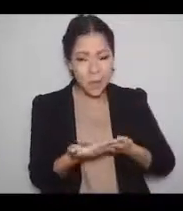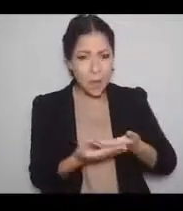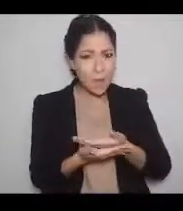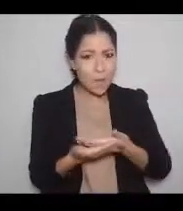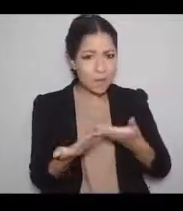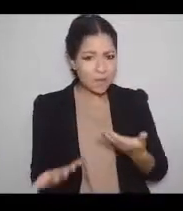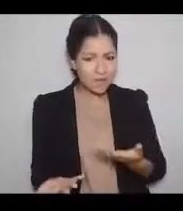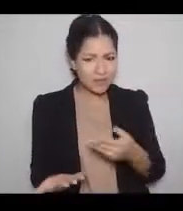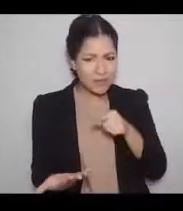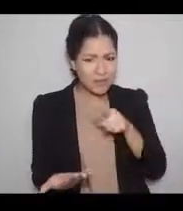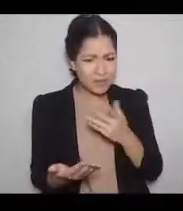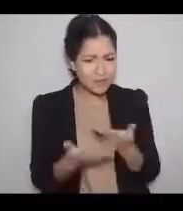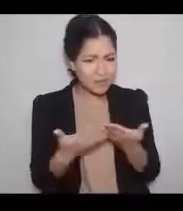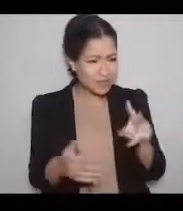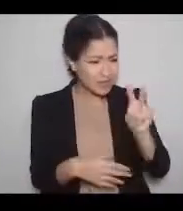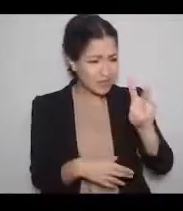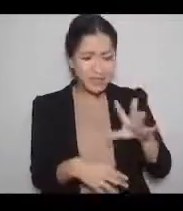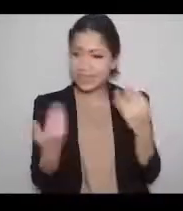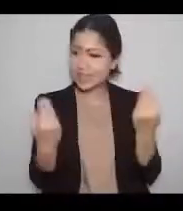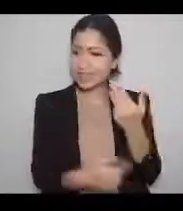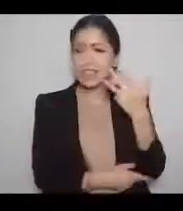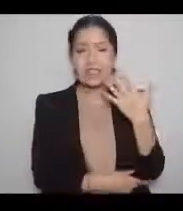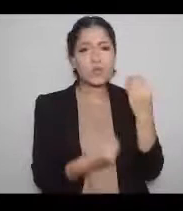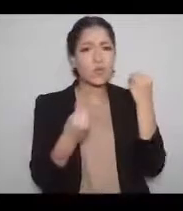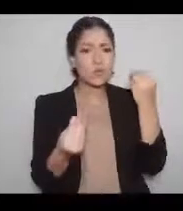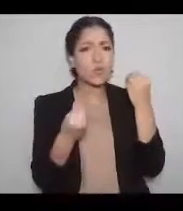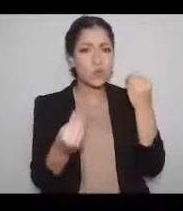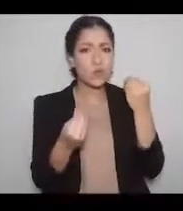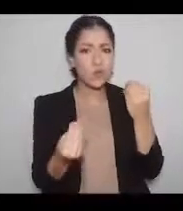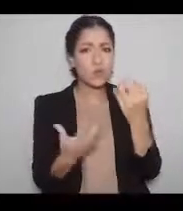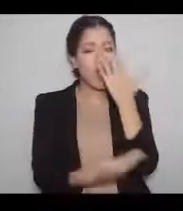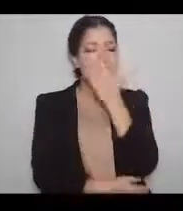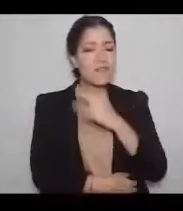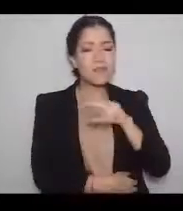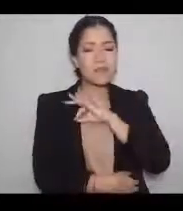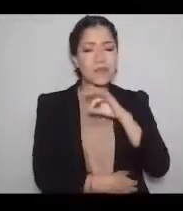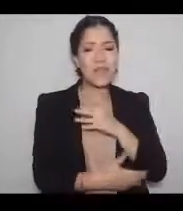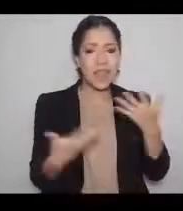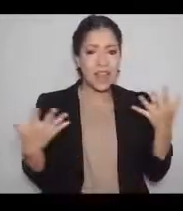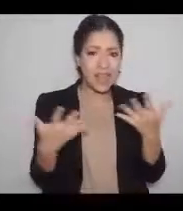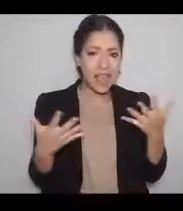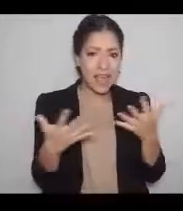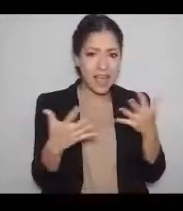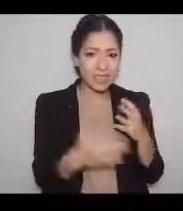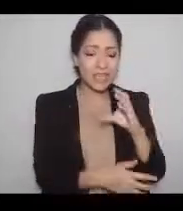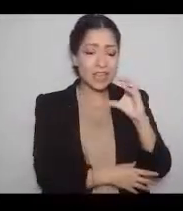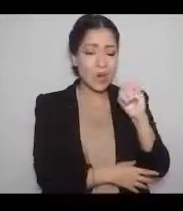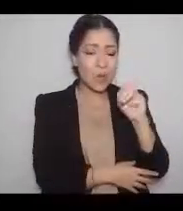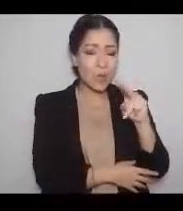necesita un gran talento histriónico para promover sopas de tapioca.